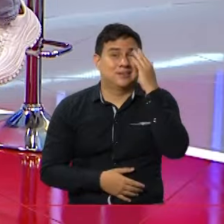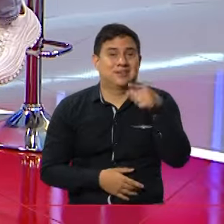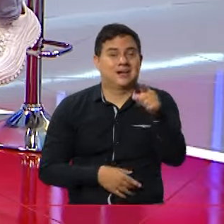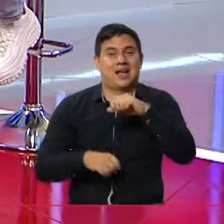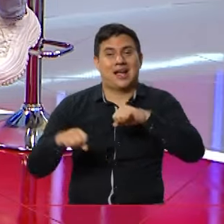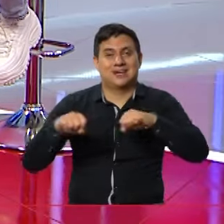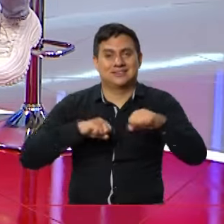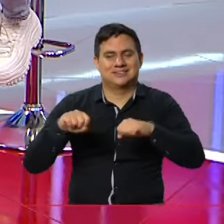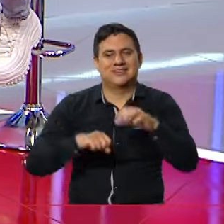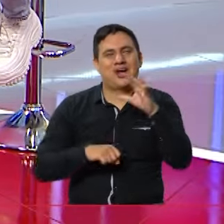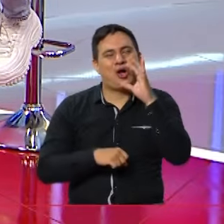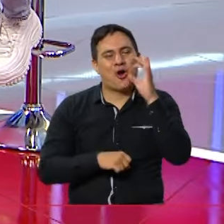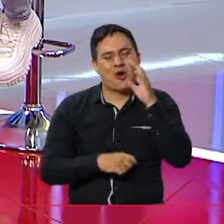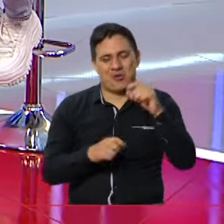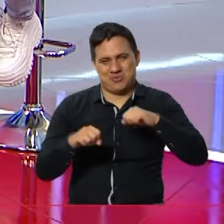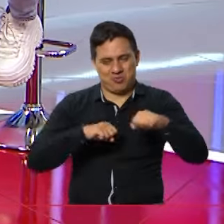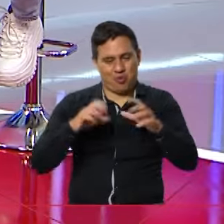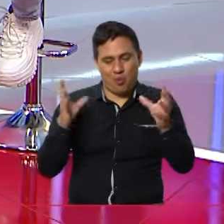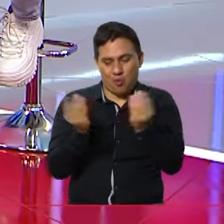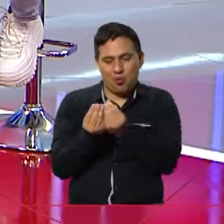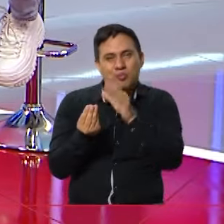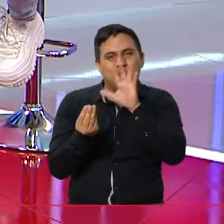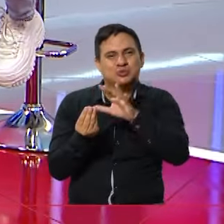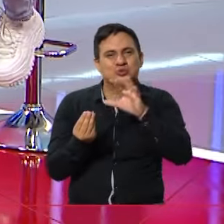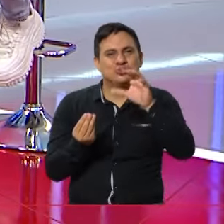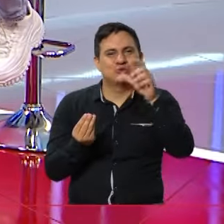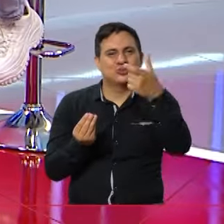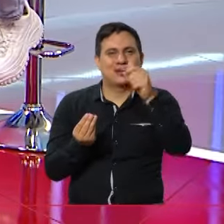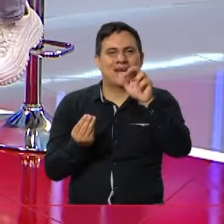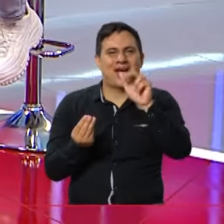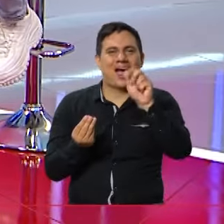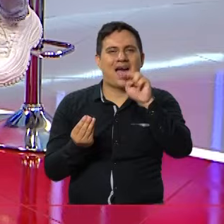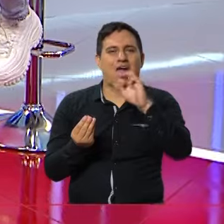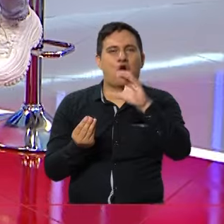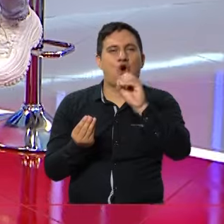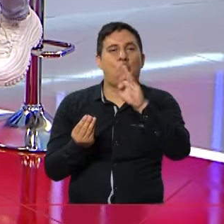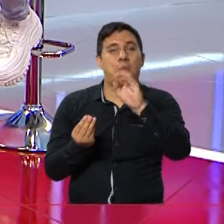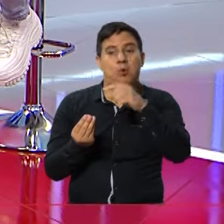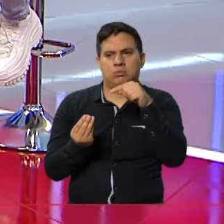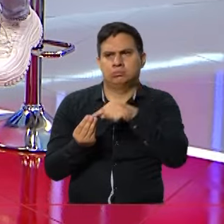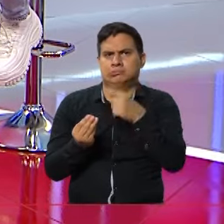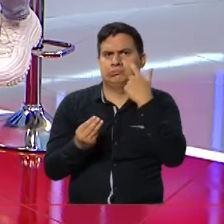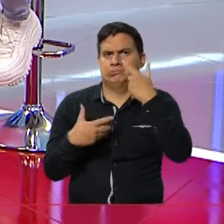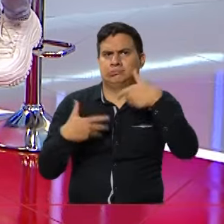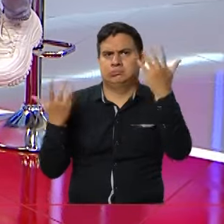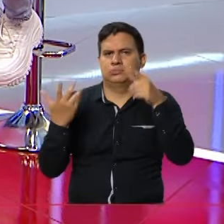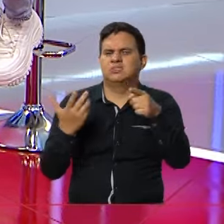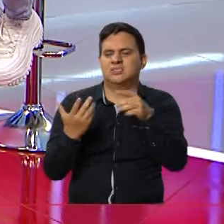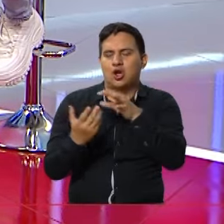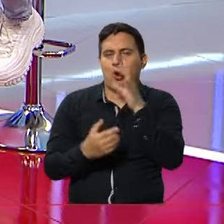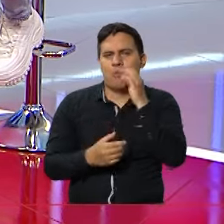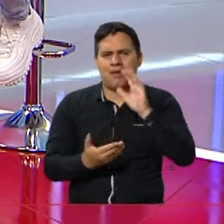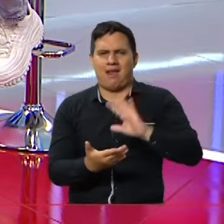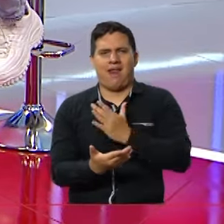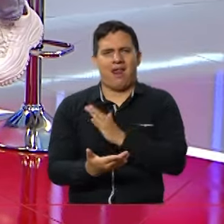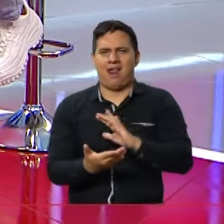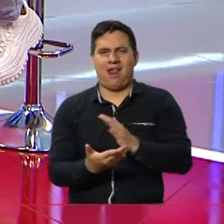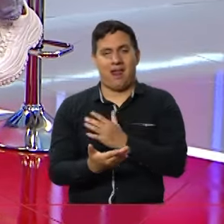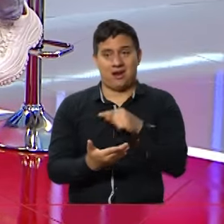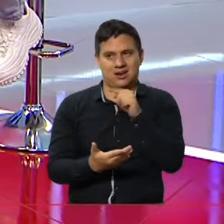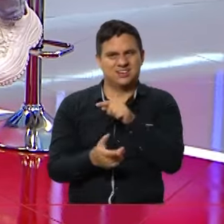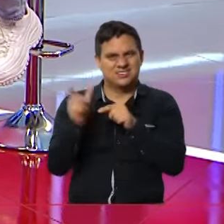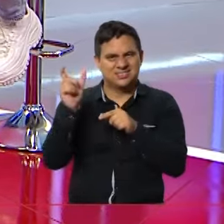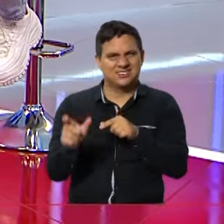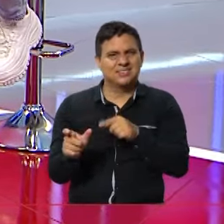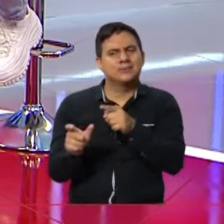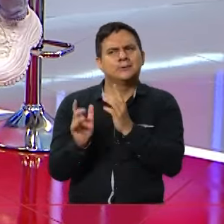de Puerto Rico hace parte de esa lista de intérpretes y estuvimos con uno de sus vocalistas. Él lleva 45 años en la Universidad de la Salsa y